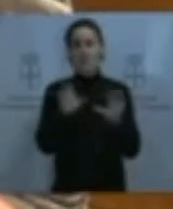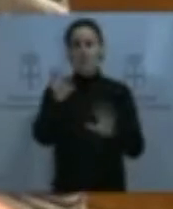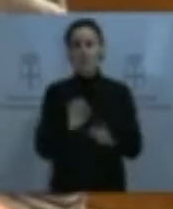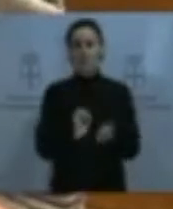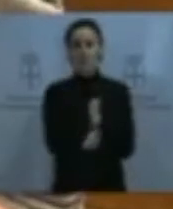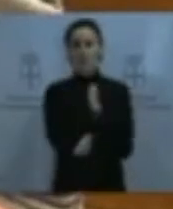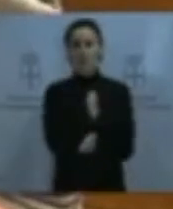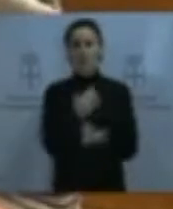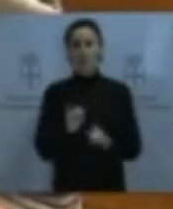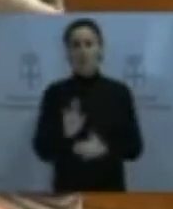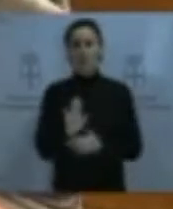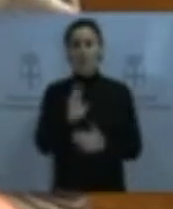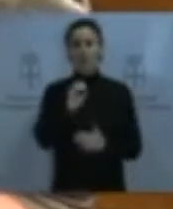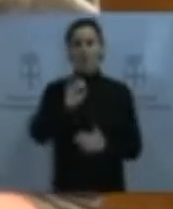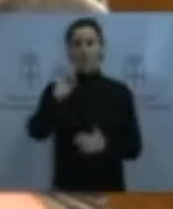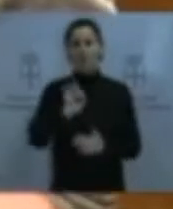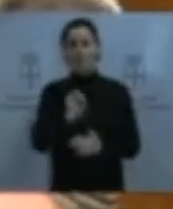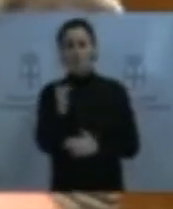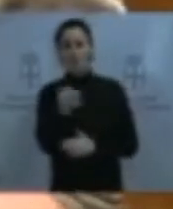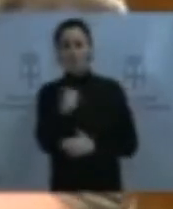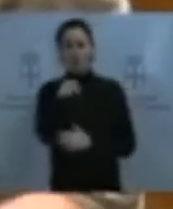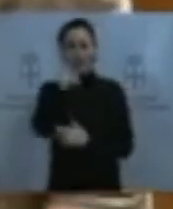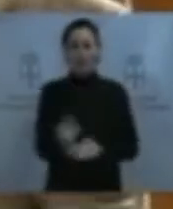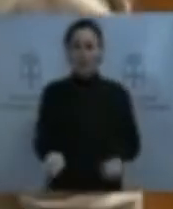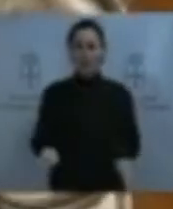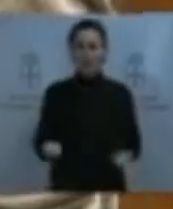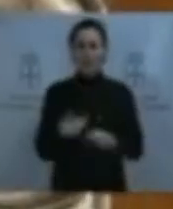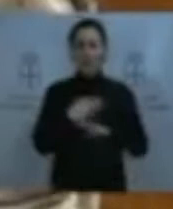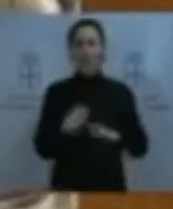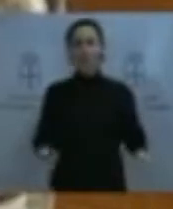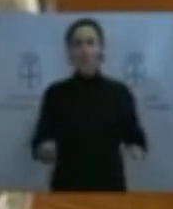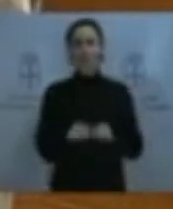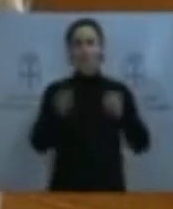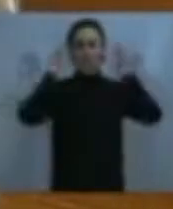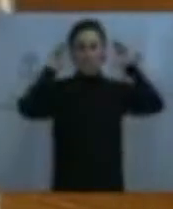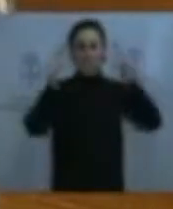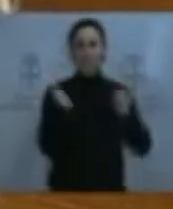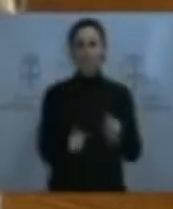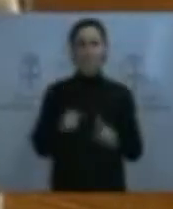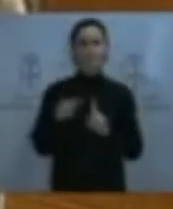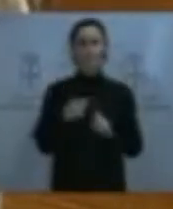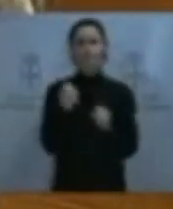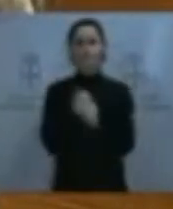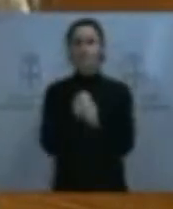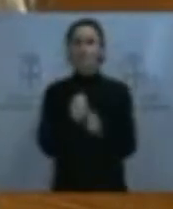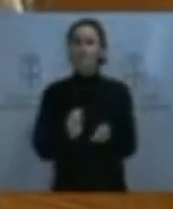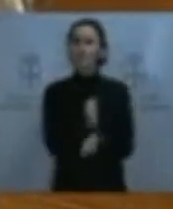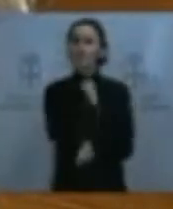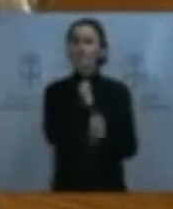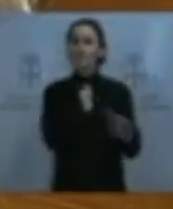dispuesto y un 0% obligado. Y, finalmente, en el Programa de Formación Profesional para el Empleo, con un crédito